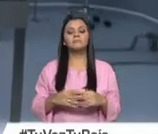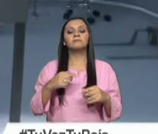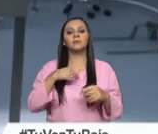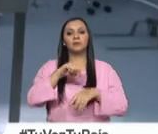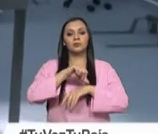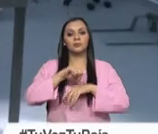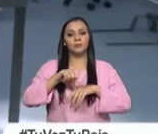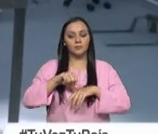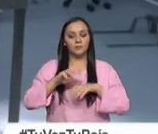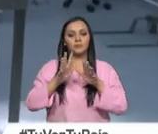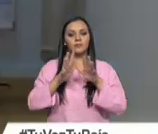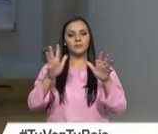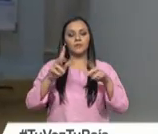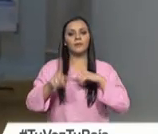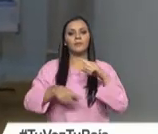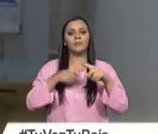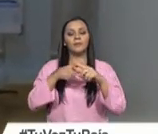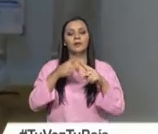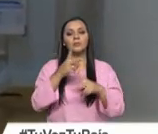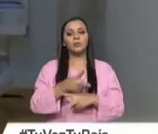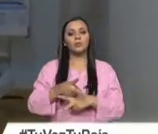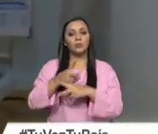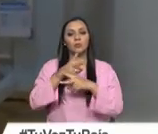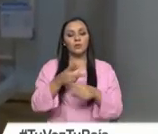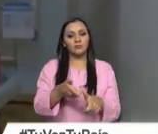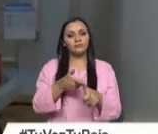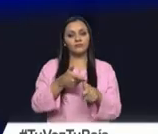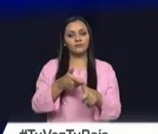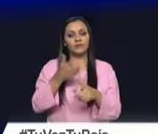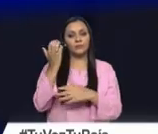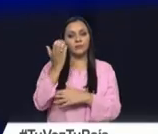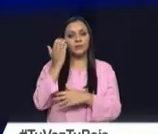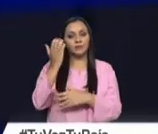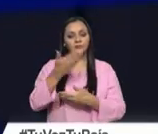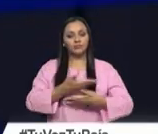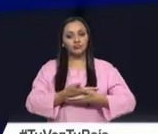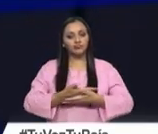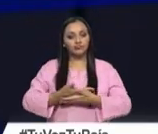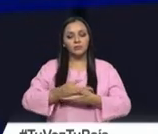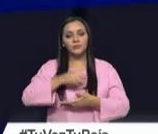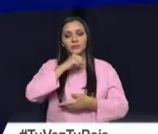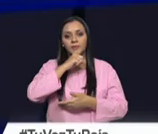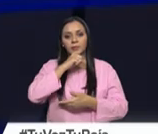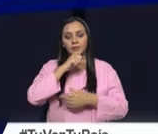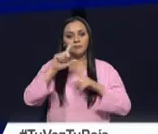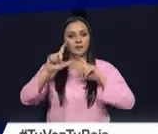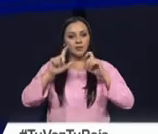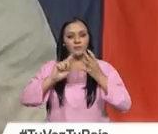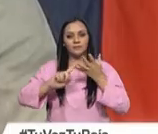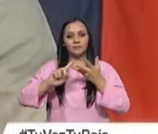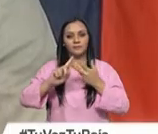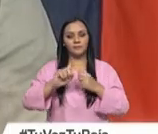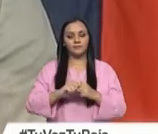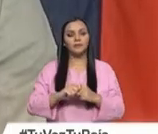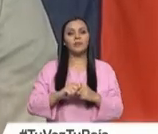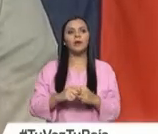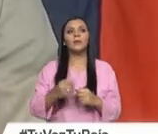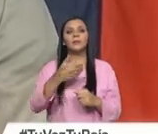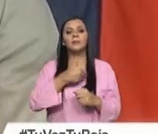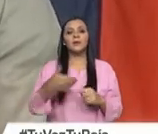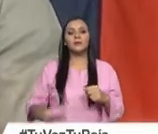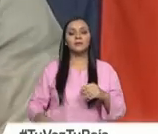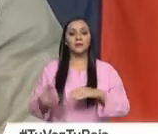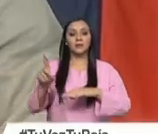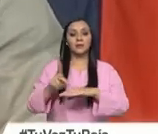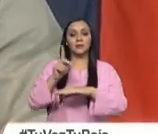general, unidad de cuidados intensivos para adultos y neonatos, rayos X, entre otros. El presidente del directorio